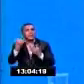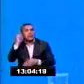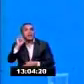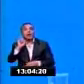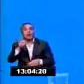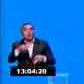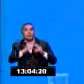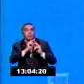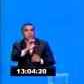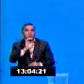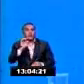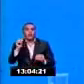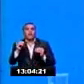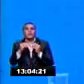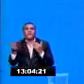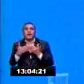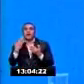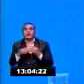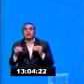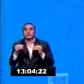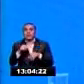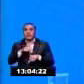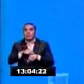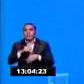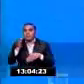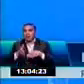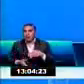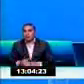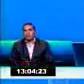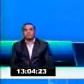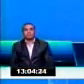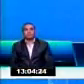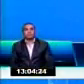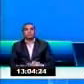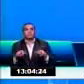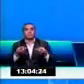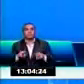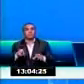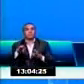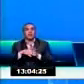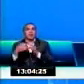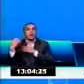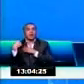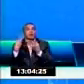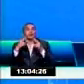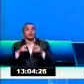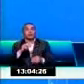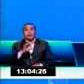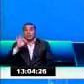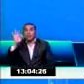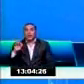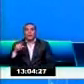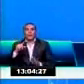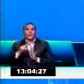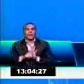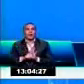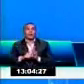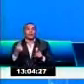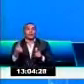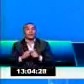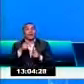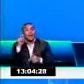dinero con pocos trámites, mejores plazos y por supuesto con menos garantías y a un interés más bajo. Así